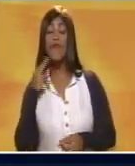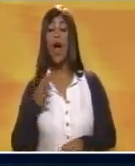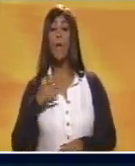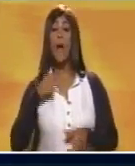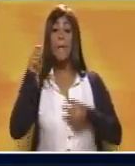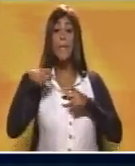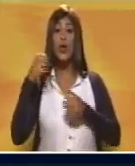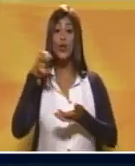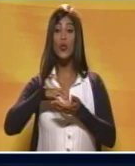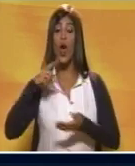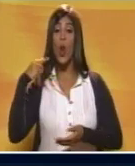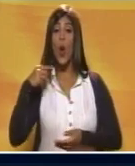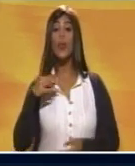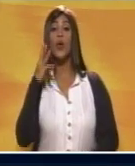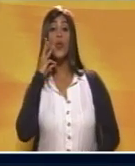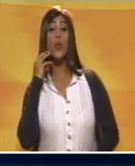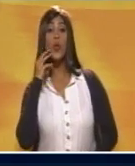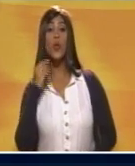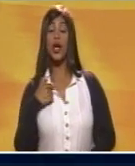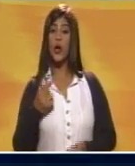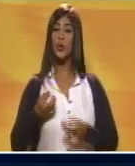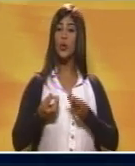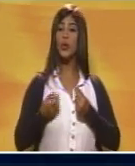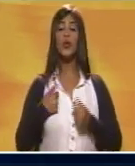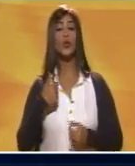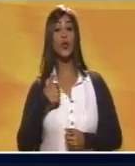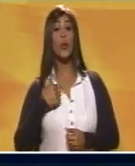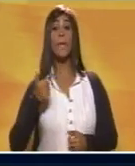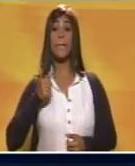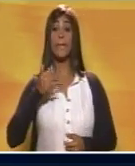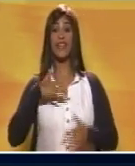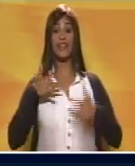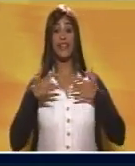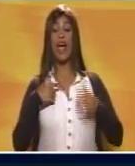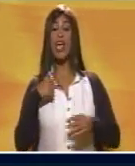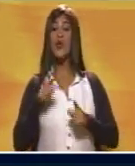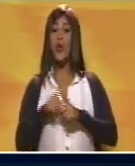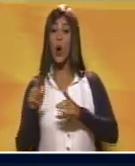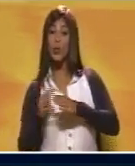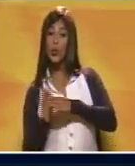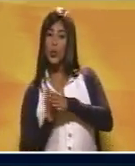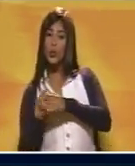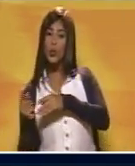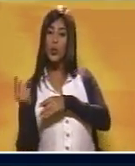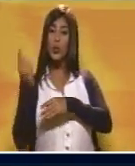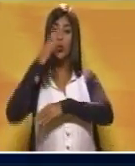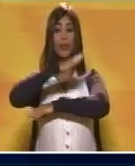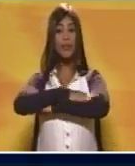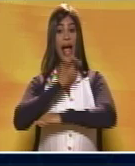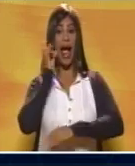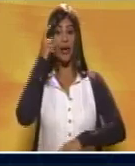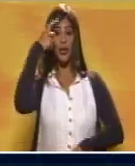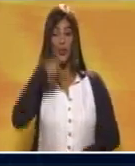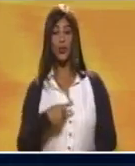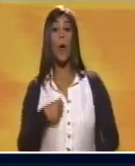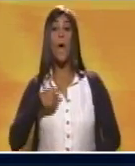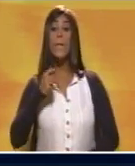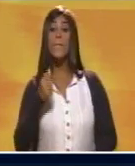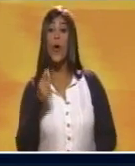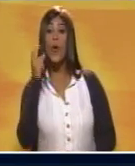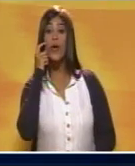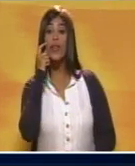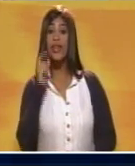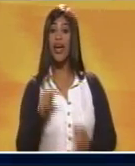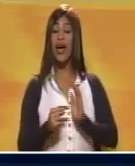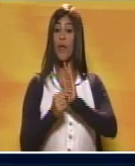película en Londres, Smith comentó que se sintió muy bien encarnando al famoso personaje azul. Y a pocos días de la premier de